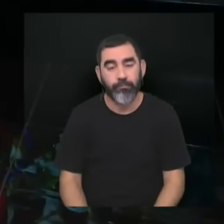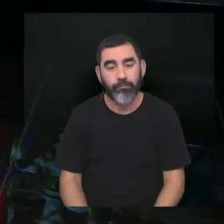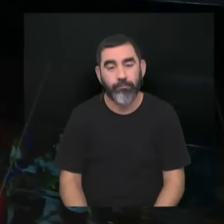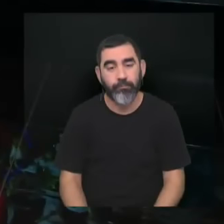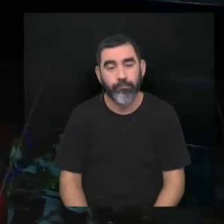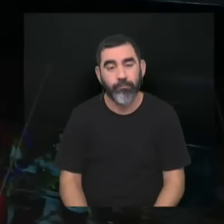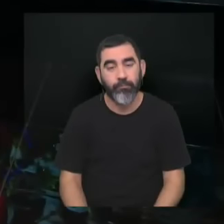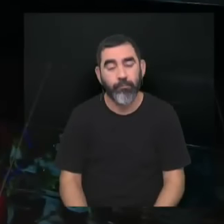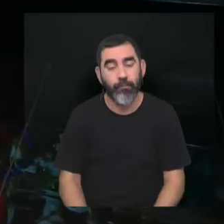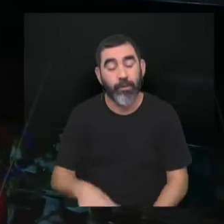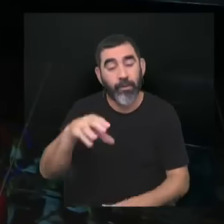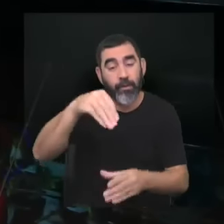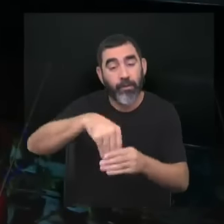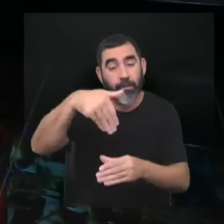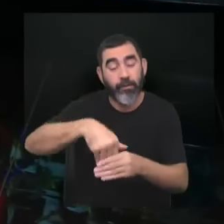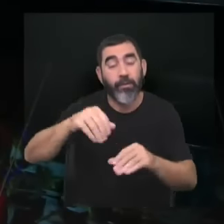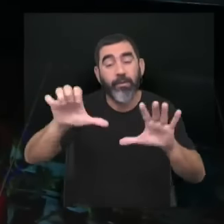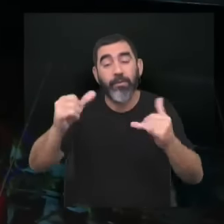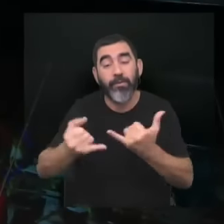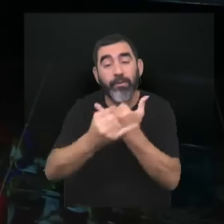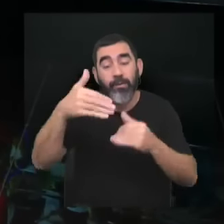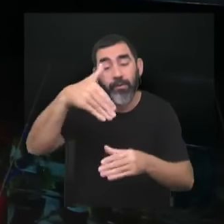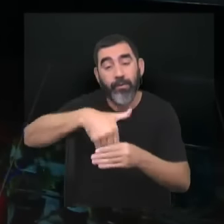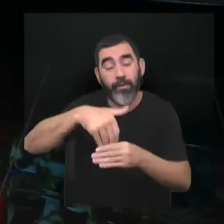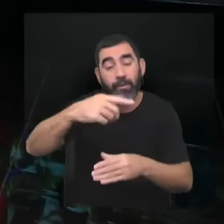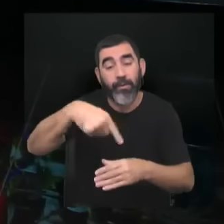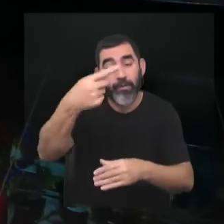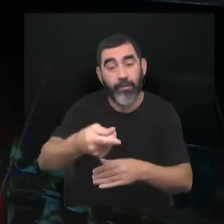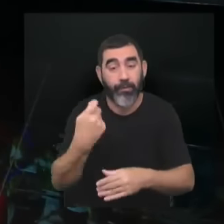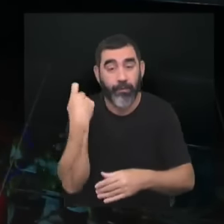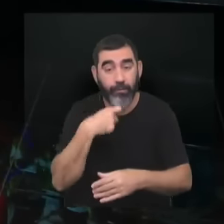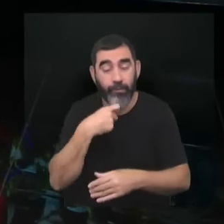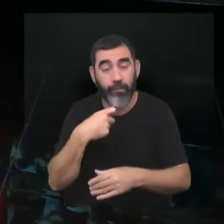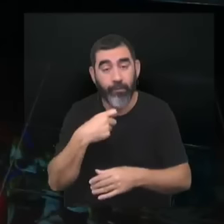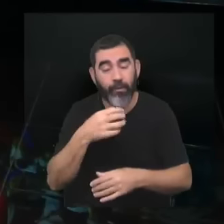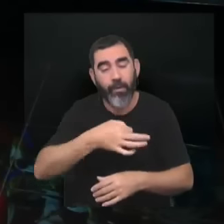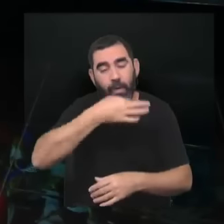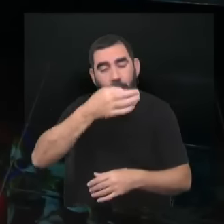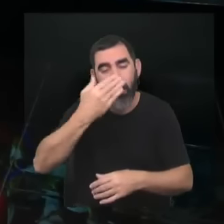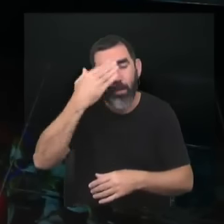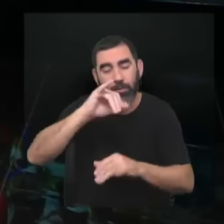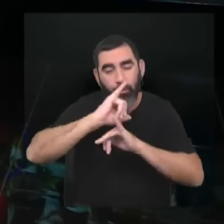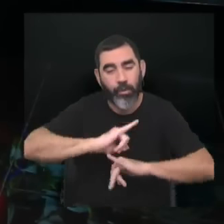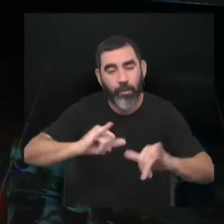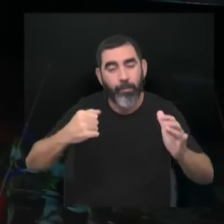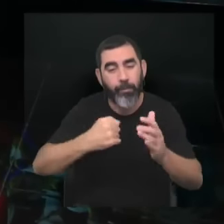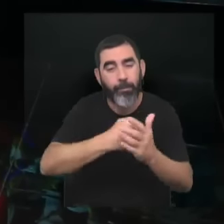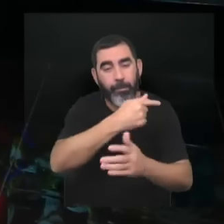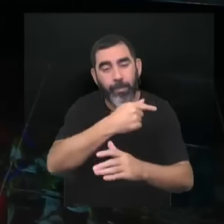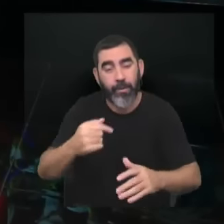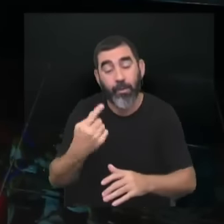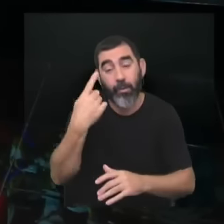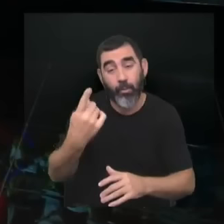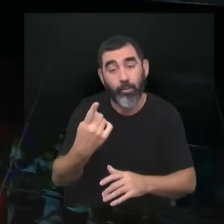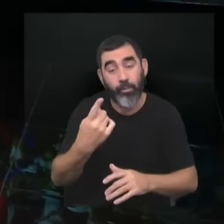de lleno en las internas a se días justamente de las elecciones hubo varios actos de cierre de campaña este fin de semana uno de